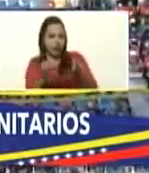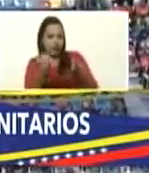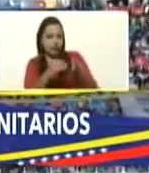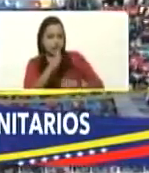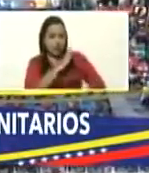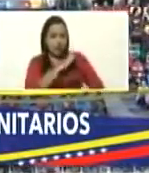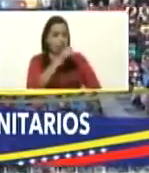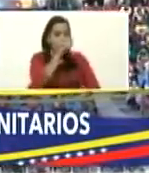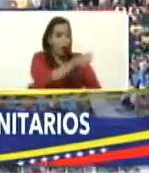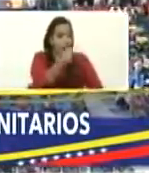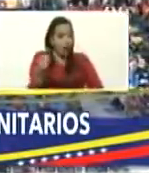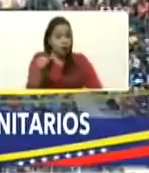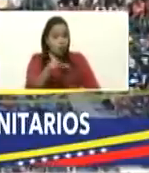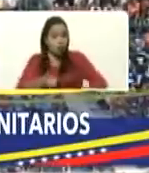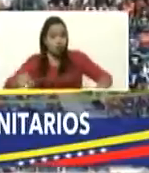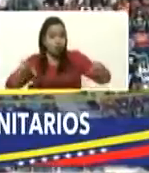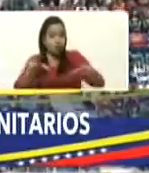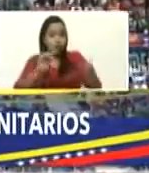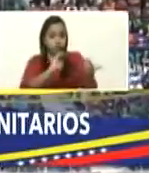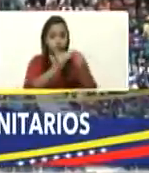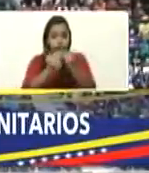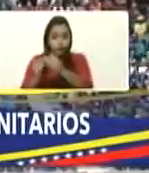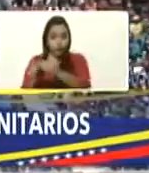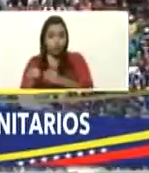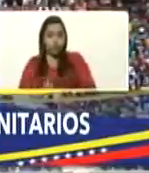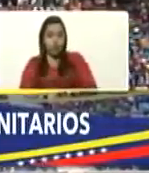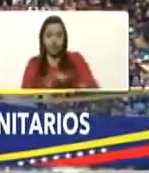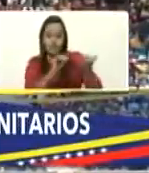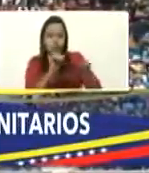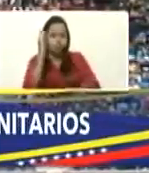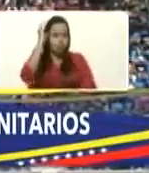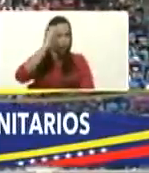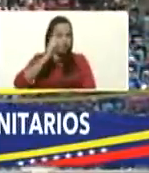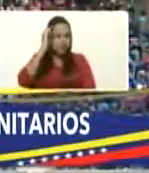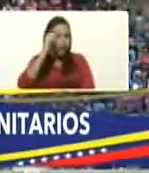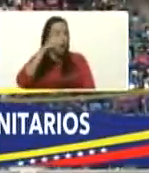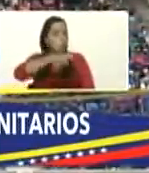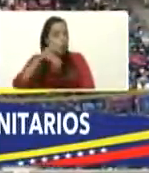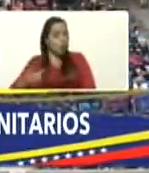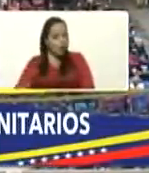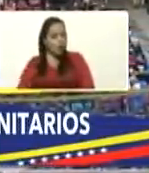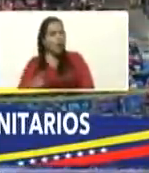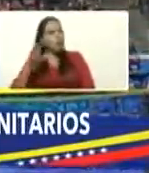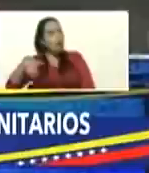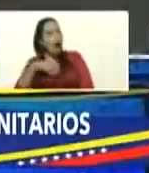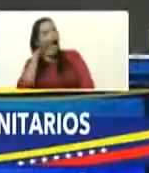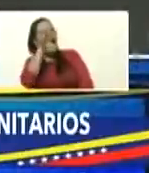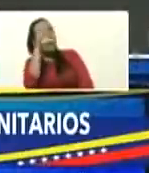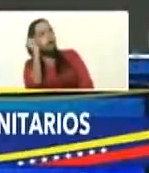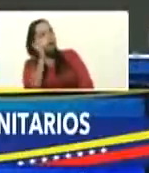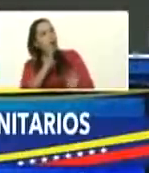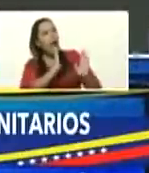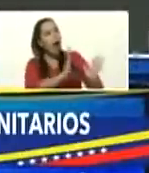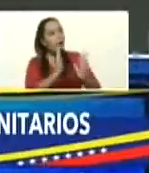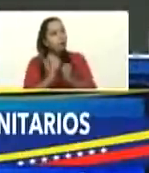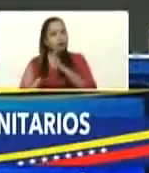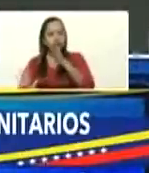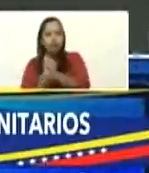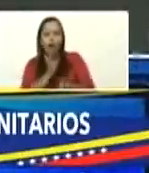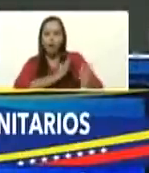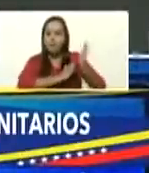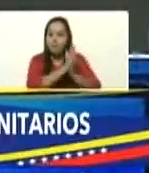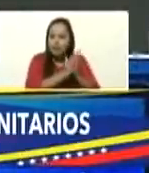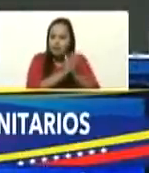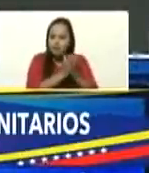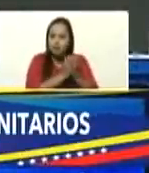en cada territorio comunal para que a partir de esas potencialidades nuestro pueblo se organice en emprendimiento y